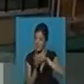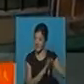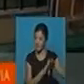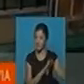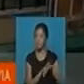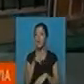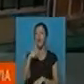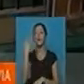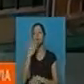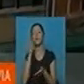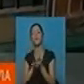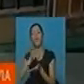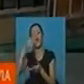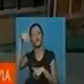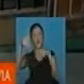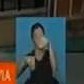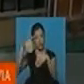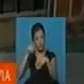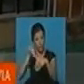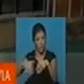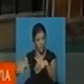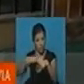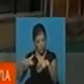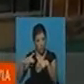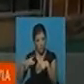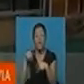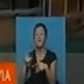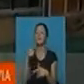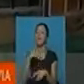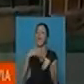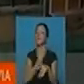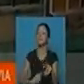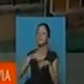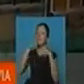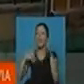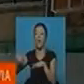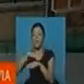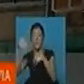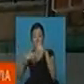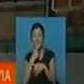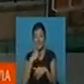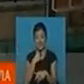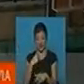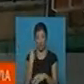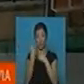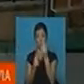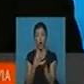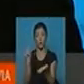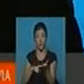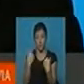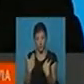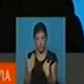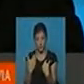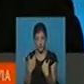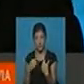hablando de otro referéndum. Es el referéndum por la continuidad que perdió Evo Morales. Sí. Y ahora insiste en presentarse